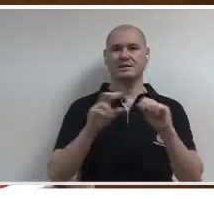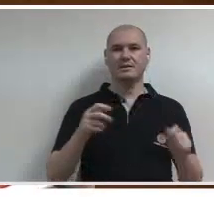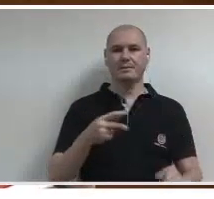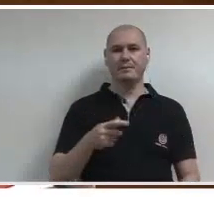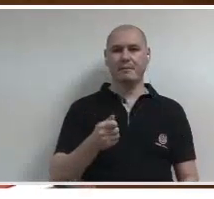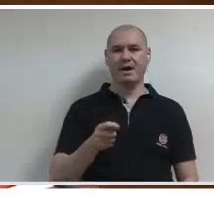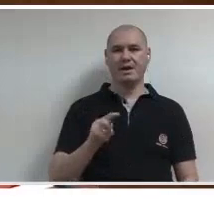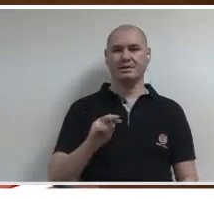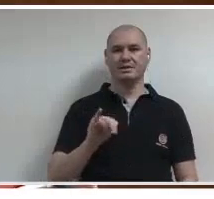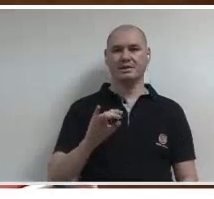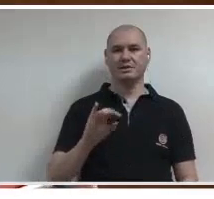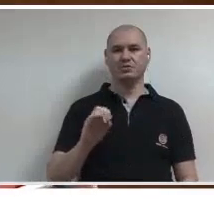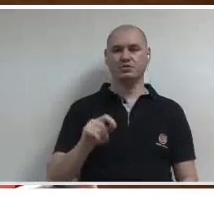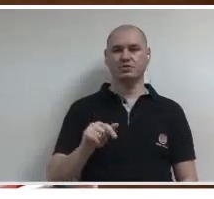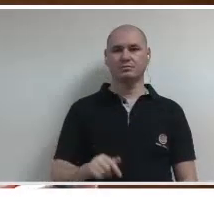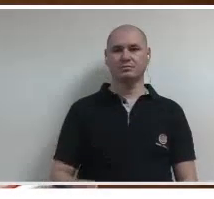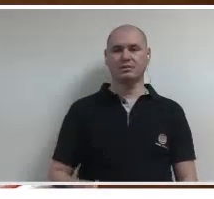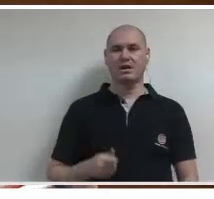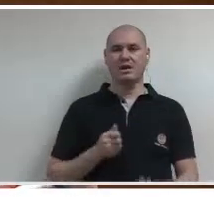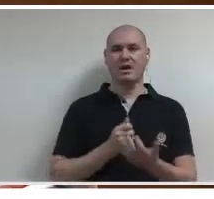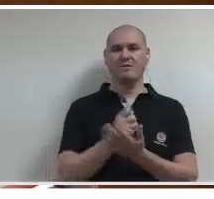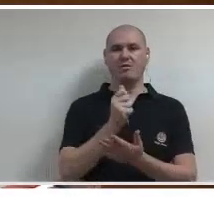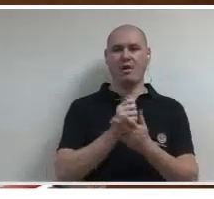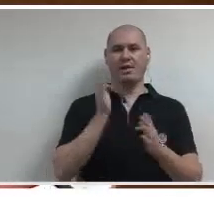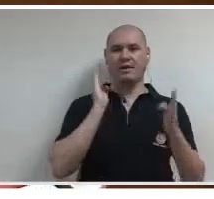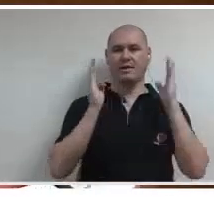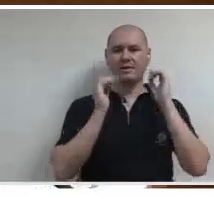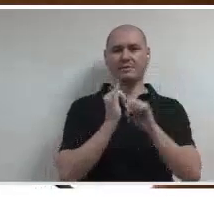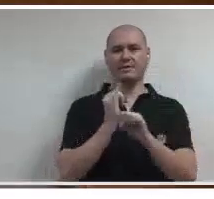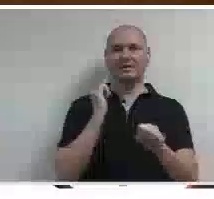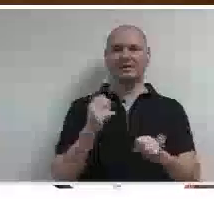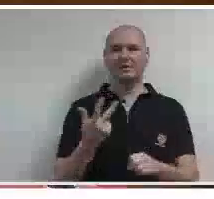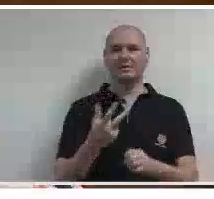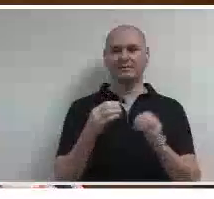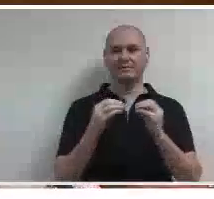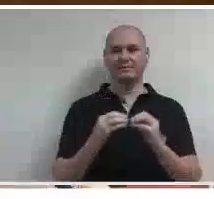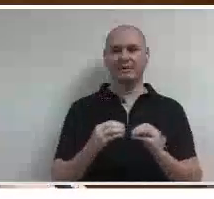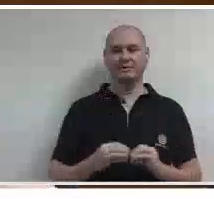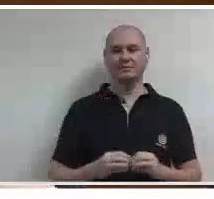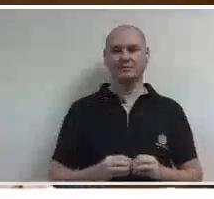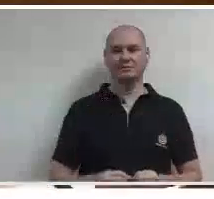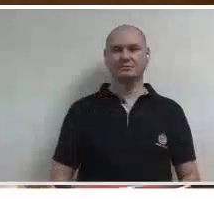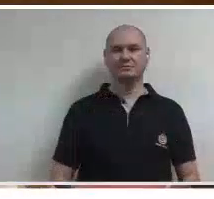docente de Universidad Privada San Patricio, Santa Rosa, abogada independiente,